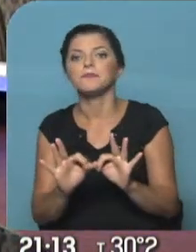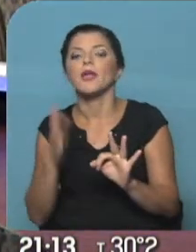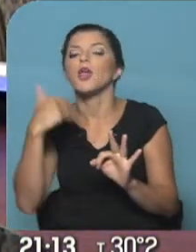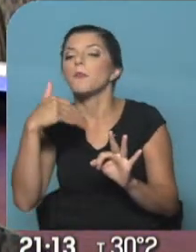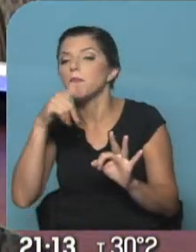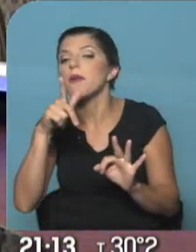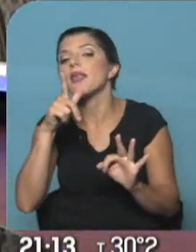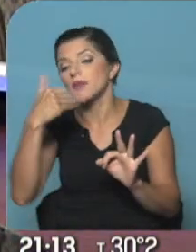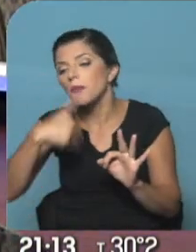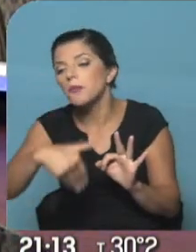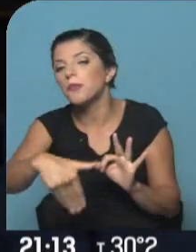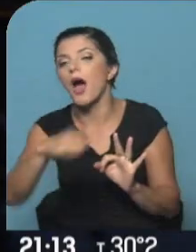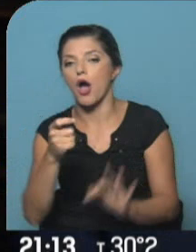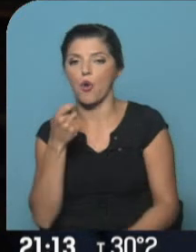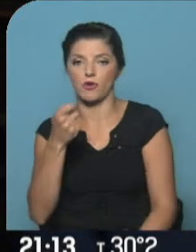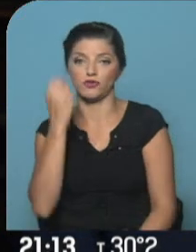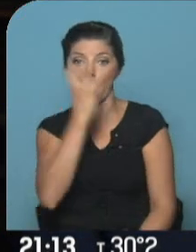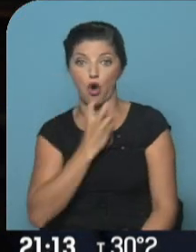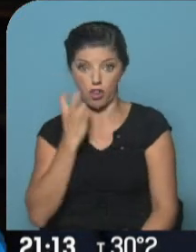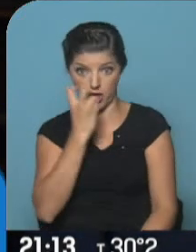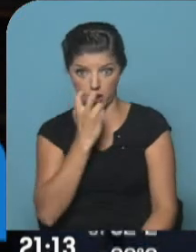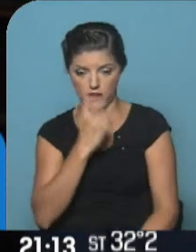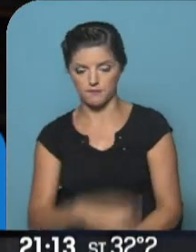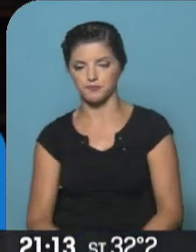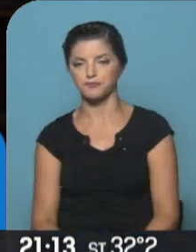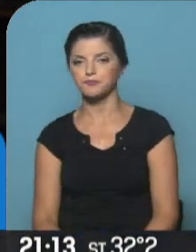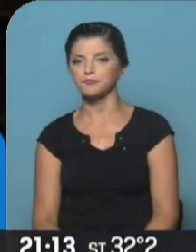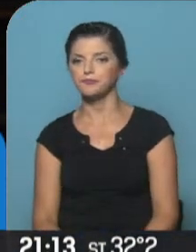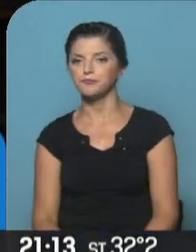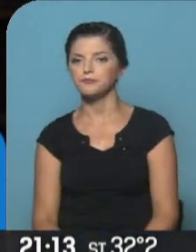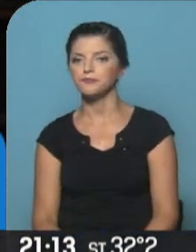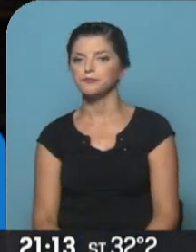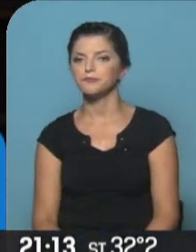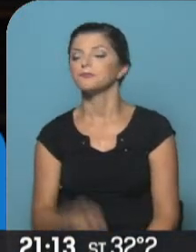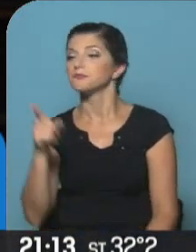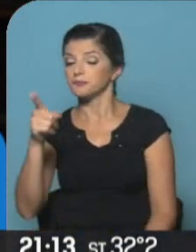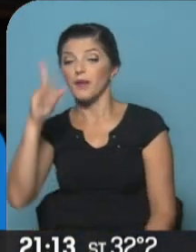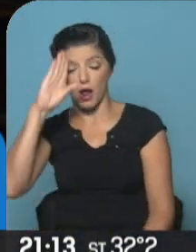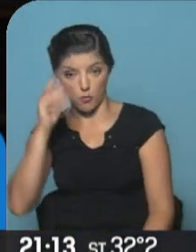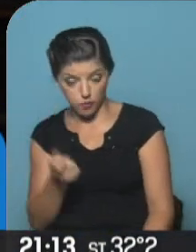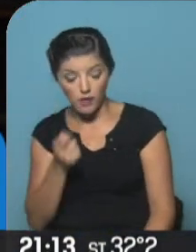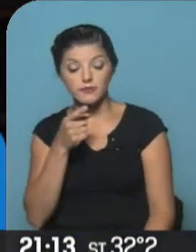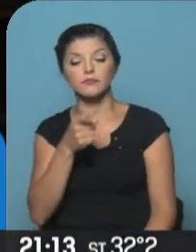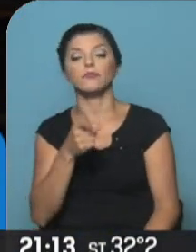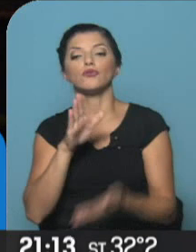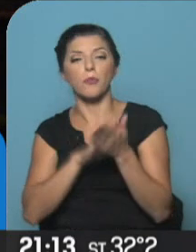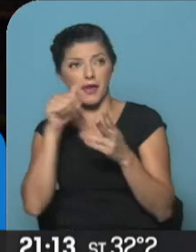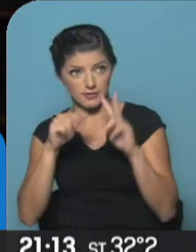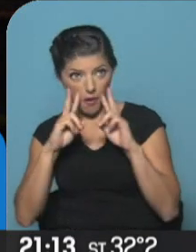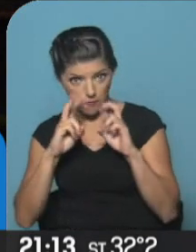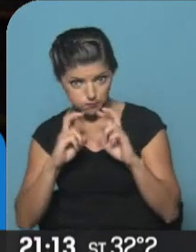juicio oral, efectivamente. El juez Bonadío le corrió vista a las querellas en esta causa, también al